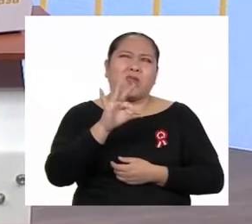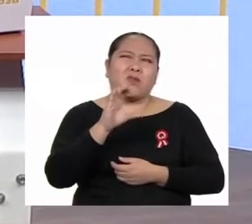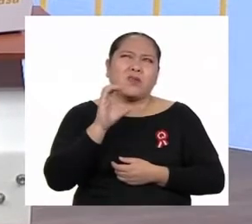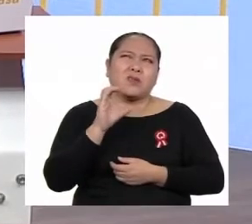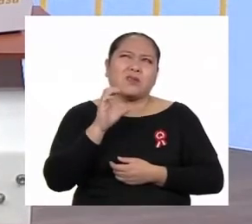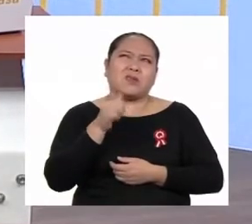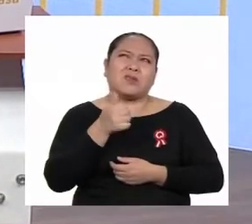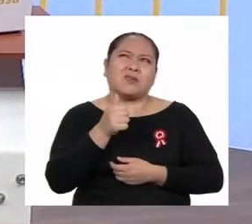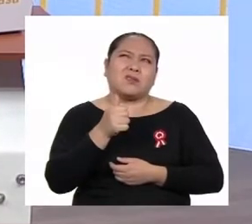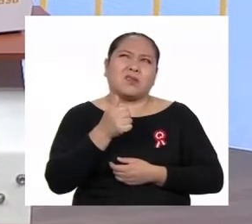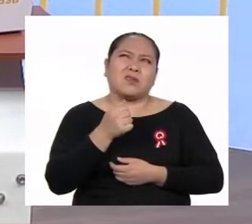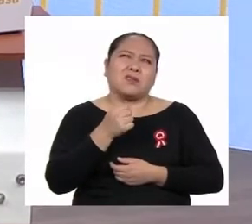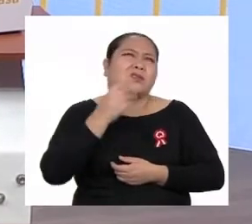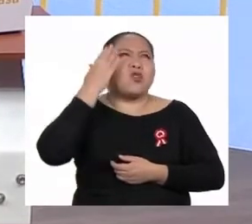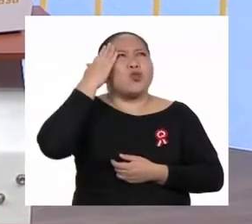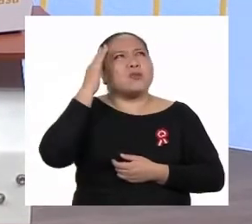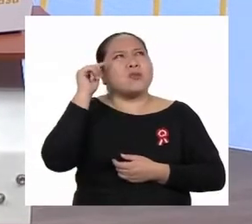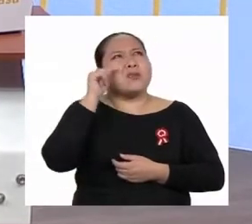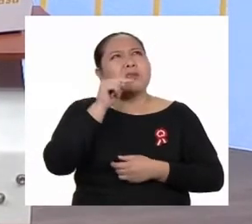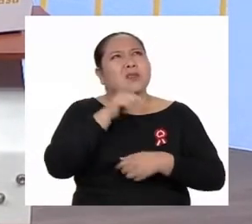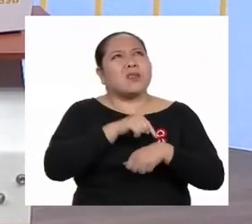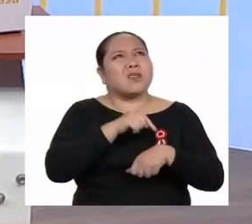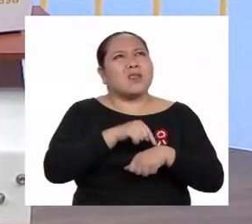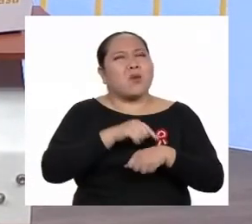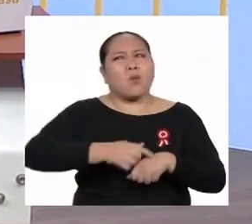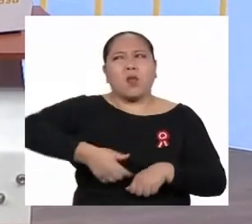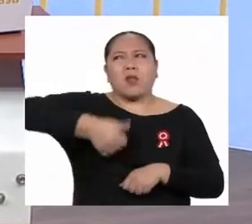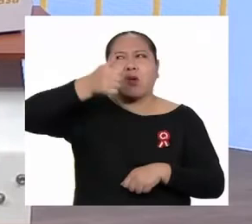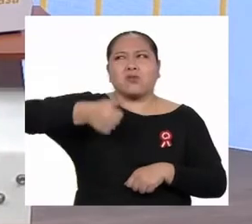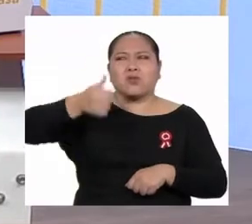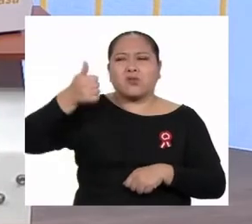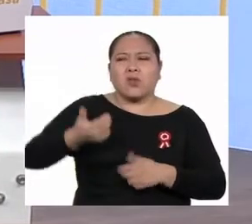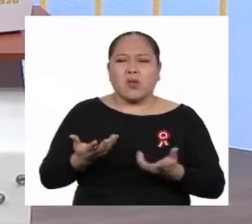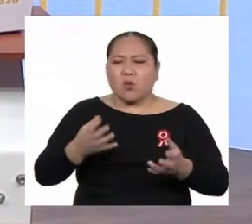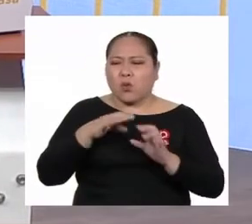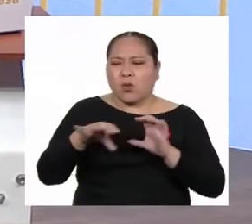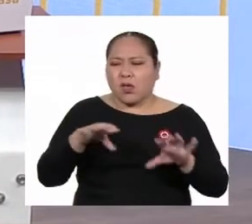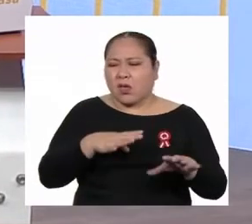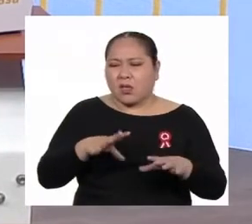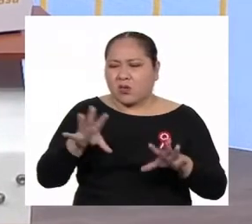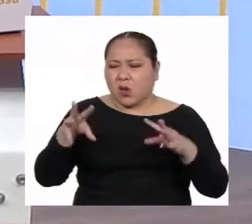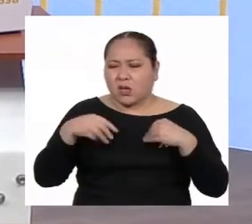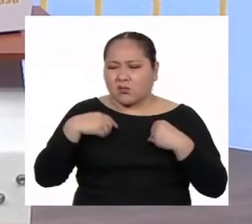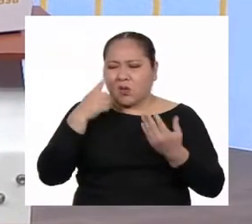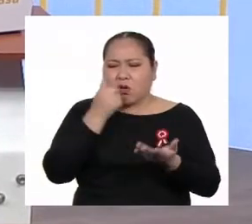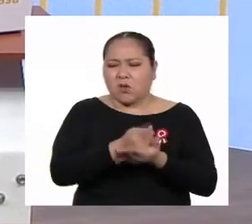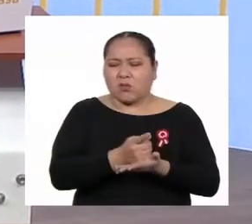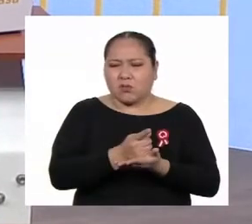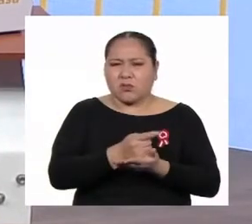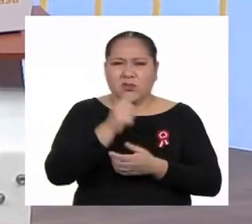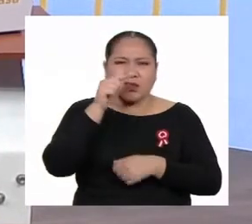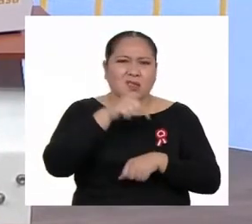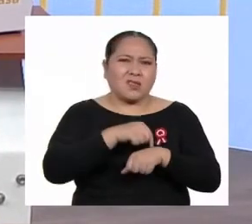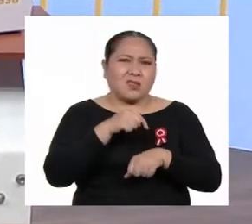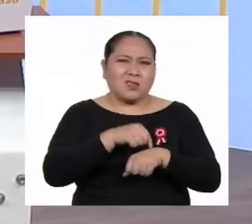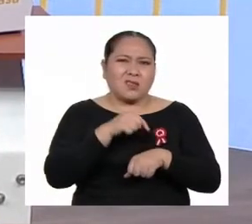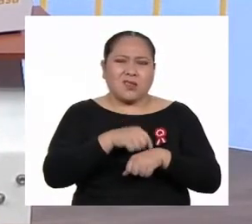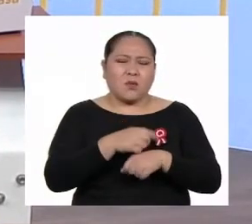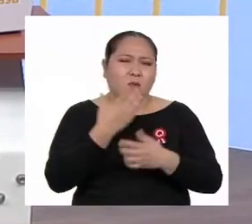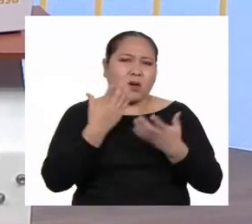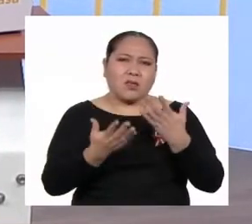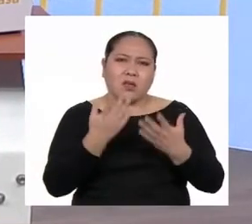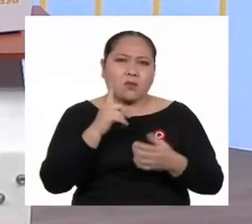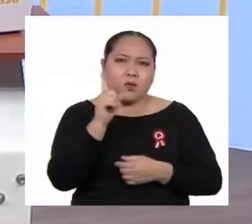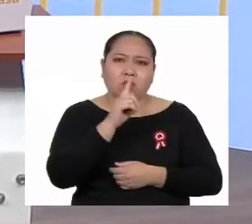o por ahí. No sé si en esa época las autoridades habrían tomado la denuncia. Eran épocas en las que seguro no